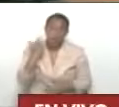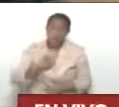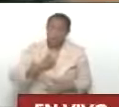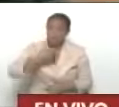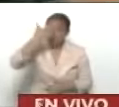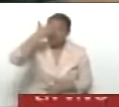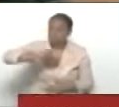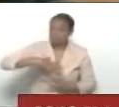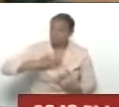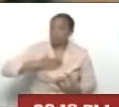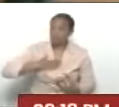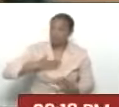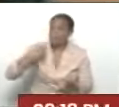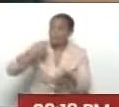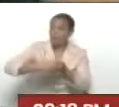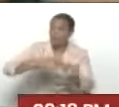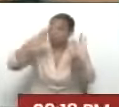usted dice,